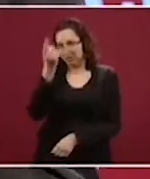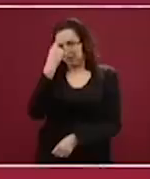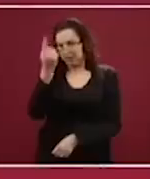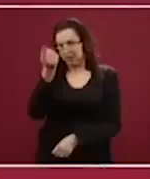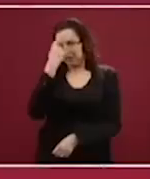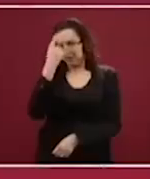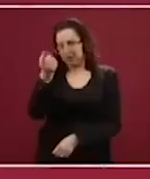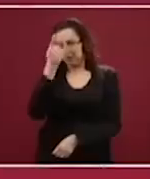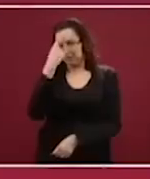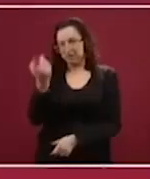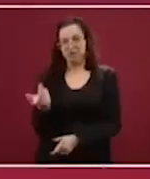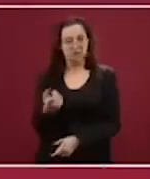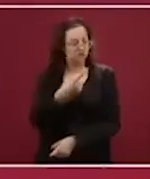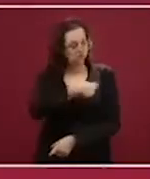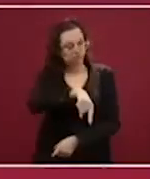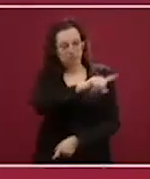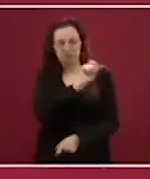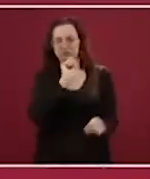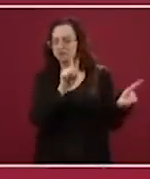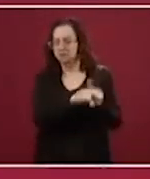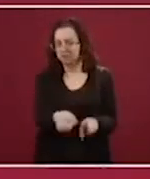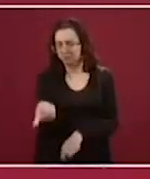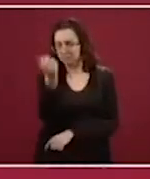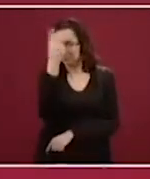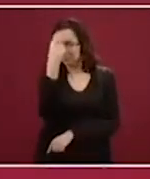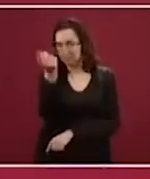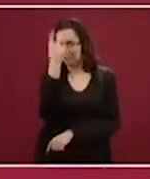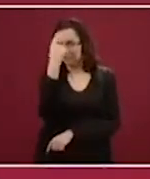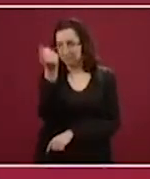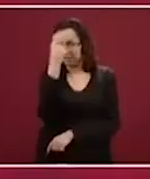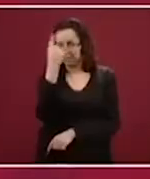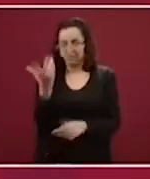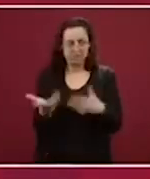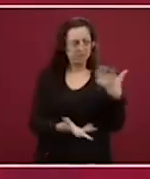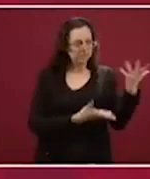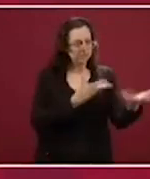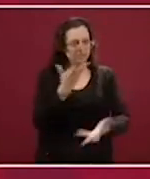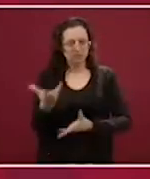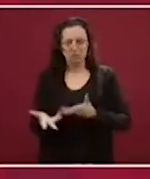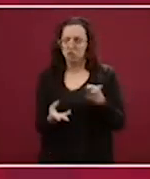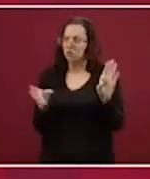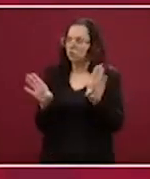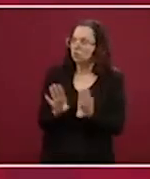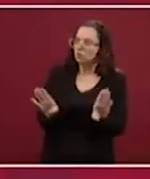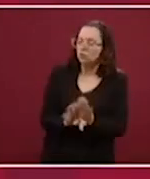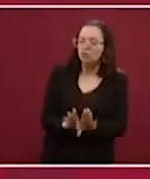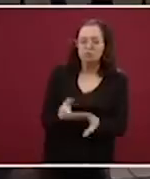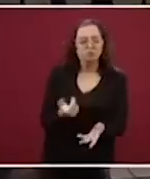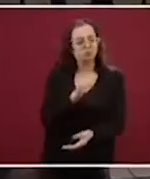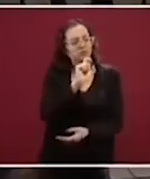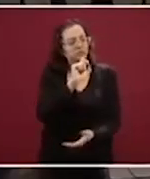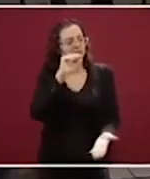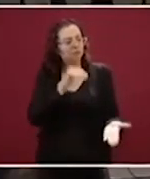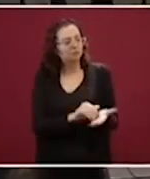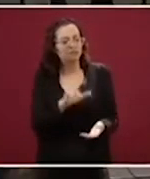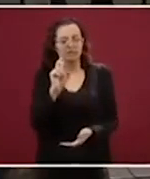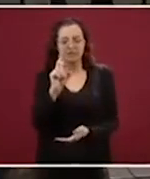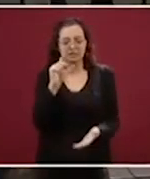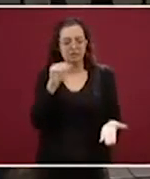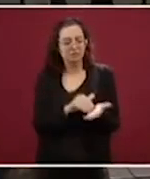lo traemos todos, porque ¿de dónde salen los 20 mil o 30